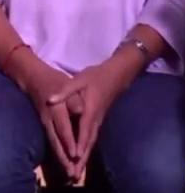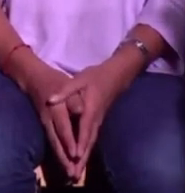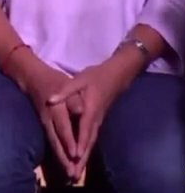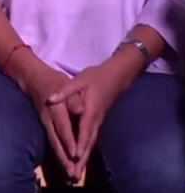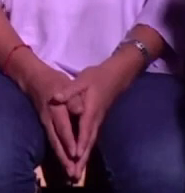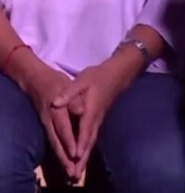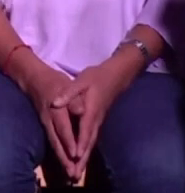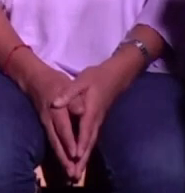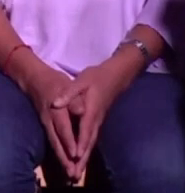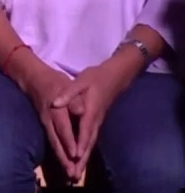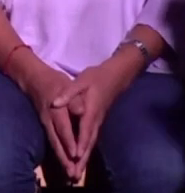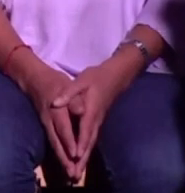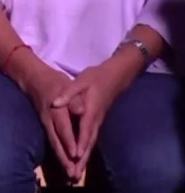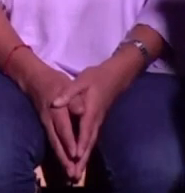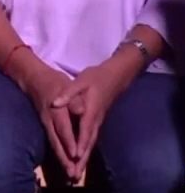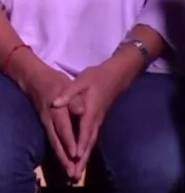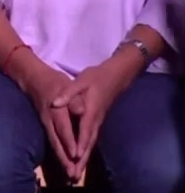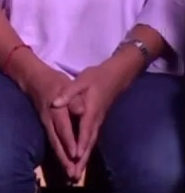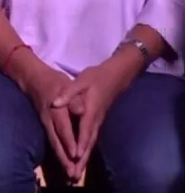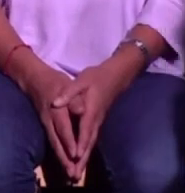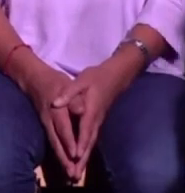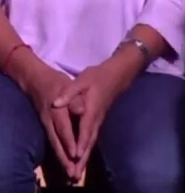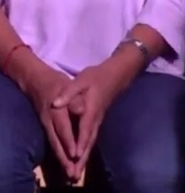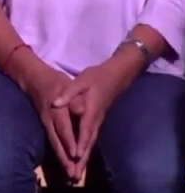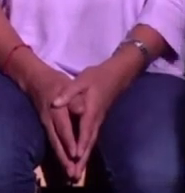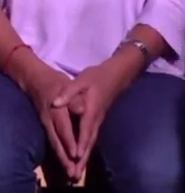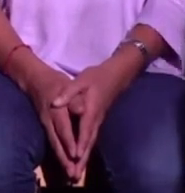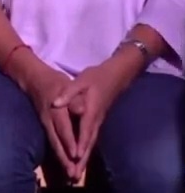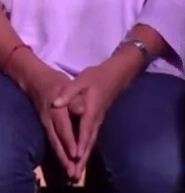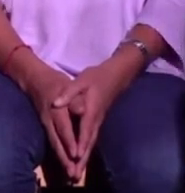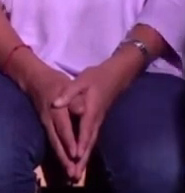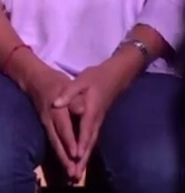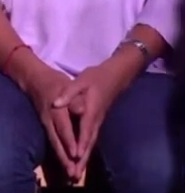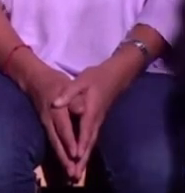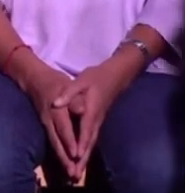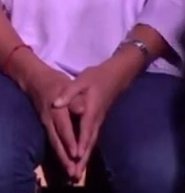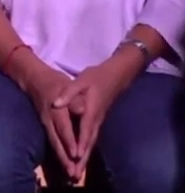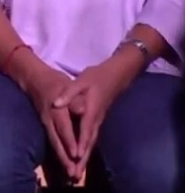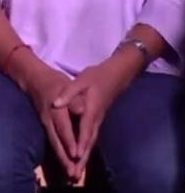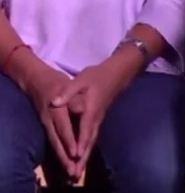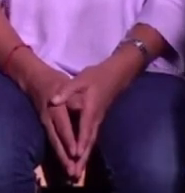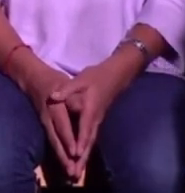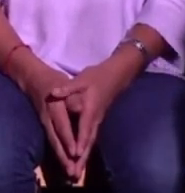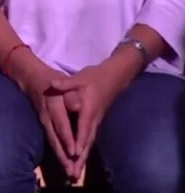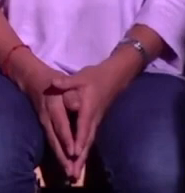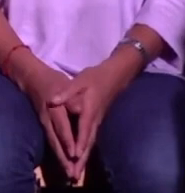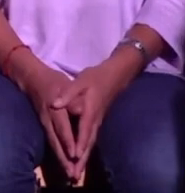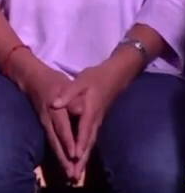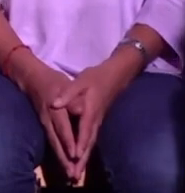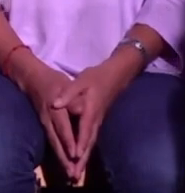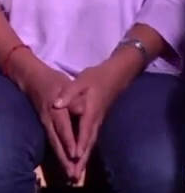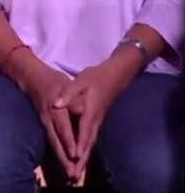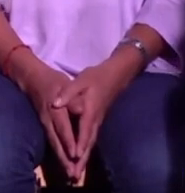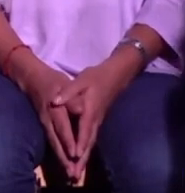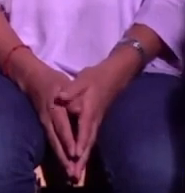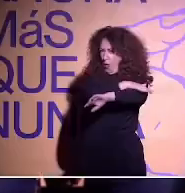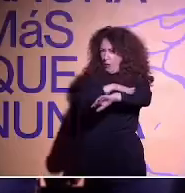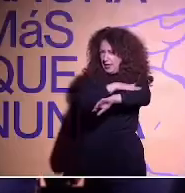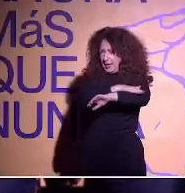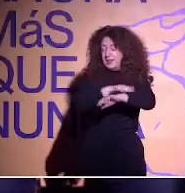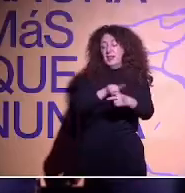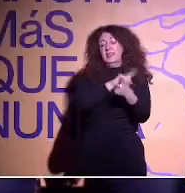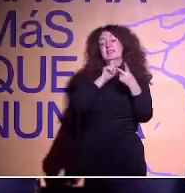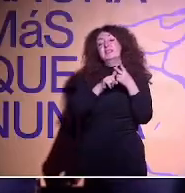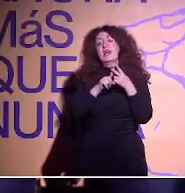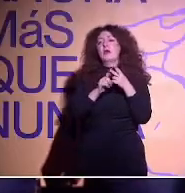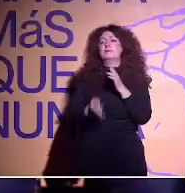derrotar al bipartidismo primero para echar al partido popular del gobierno y después para conformar un